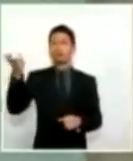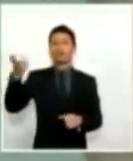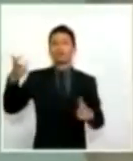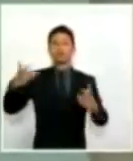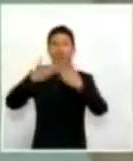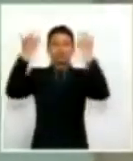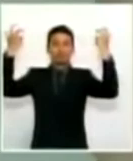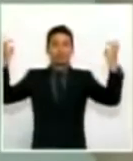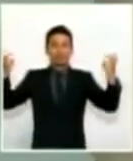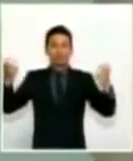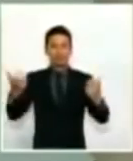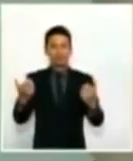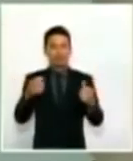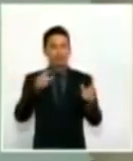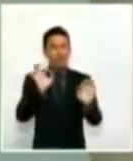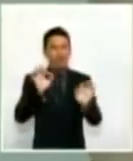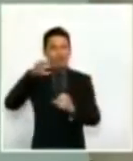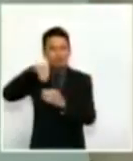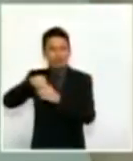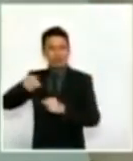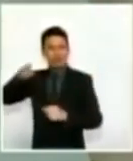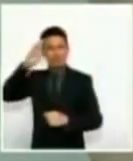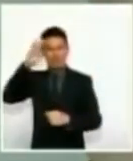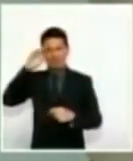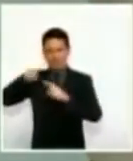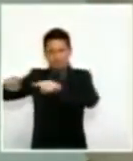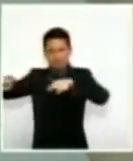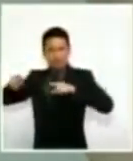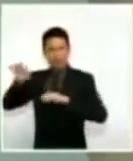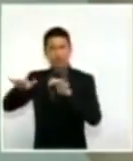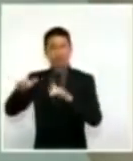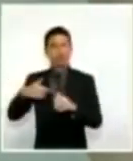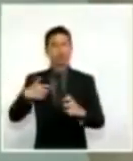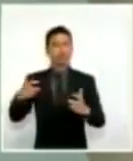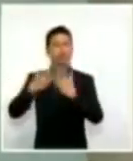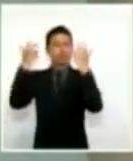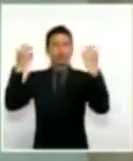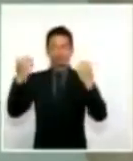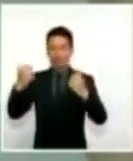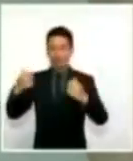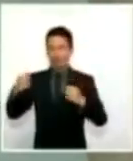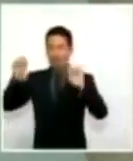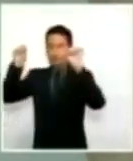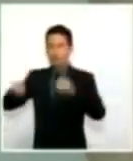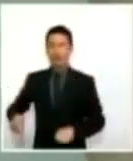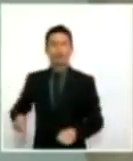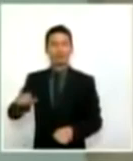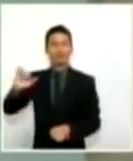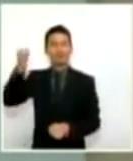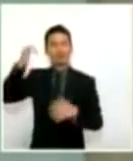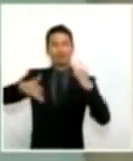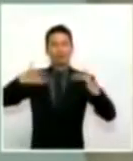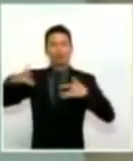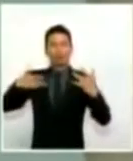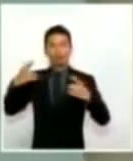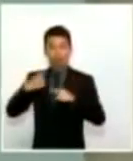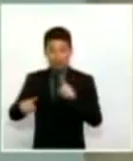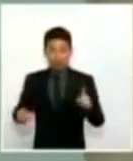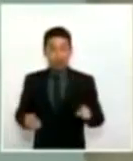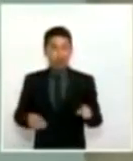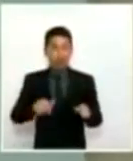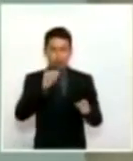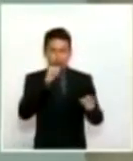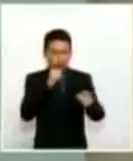grandes cuarteles militares esto que se acaba de aprobar, pero el dolor que hoy vive